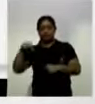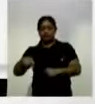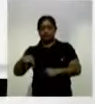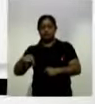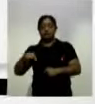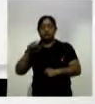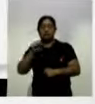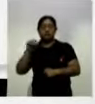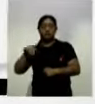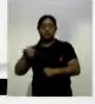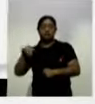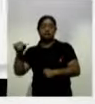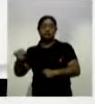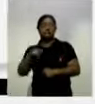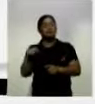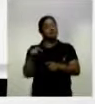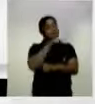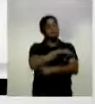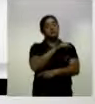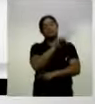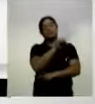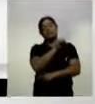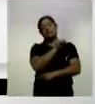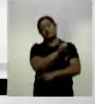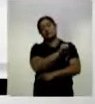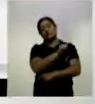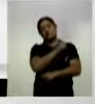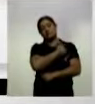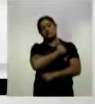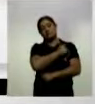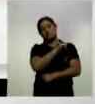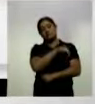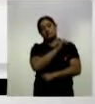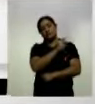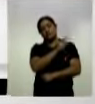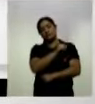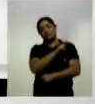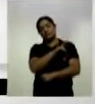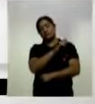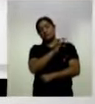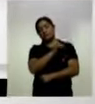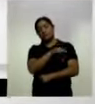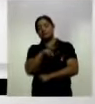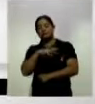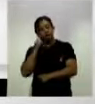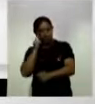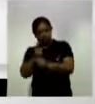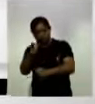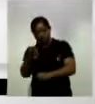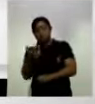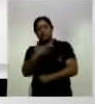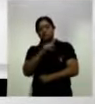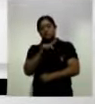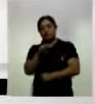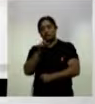San Miguel del Milagro a Santa Ana, Nopalucan. En el trayecto observaron en calidad de abandonado y mal estacionado un vehículo marca Honda tipo City color